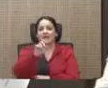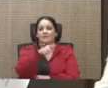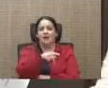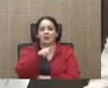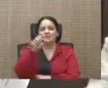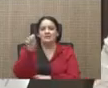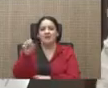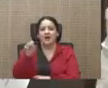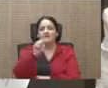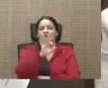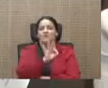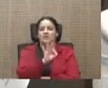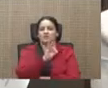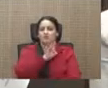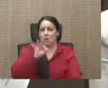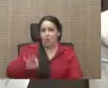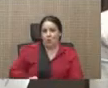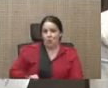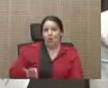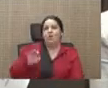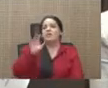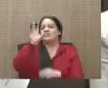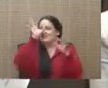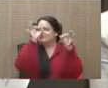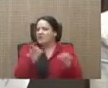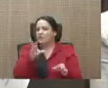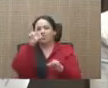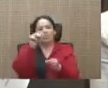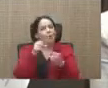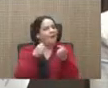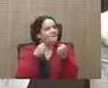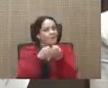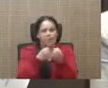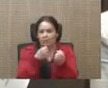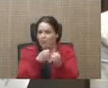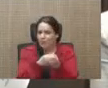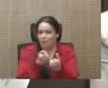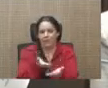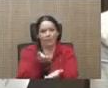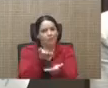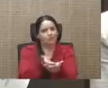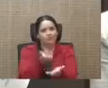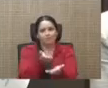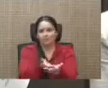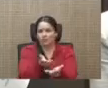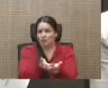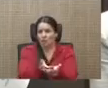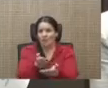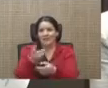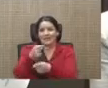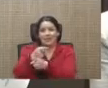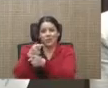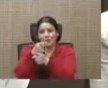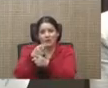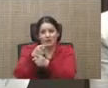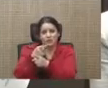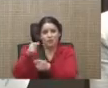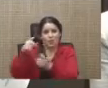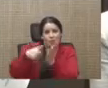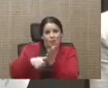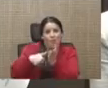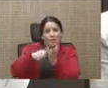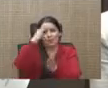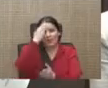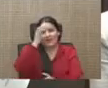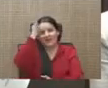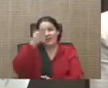Alvarado hemos decidido no apoyar mociones de censura porque consideramos que pueden desvirtuar un instrumento que se creó para